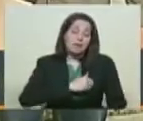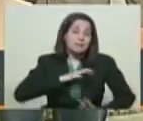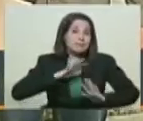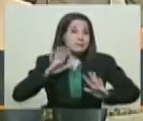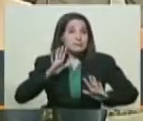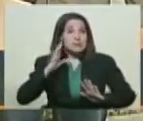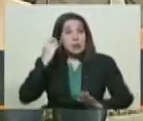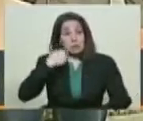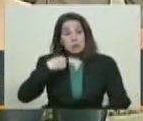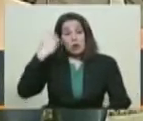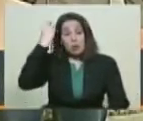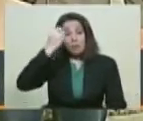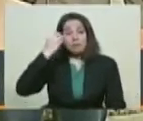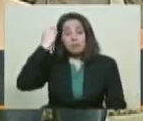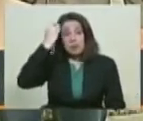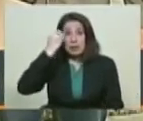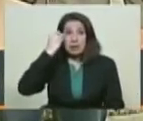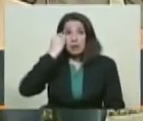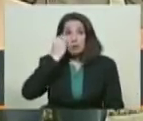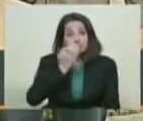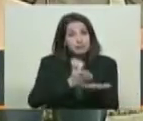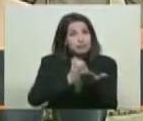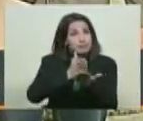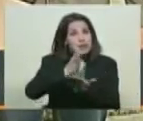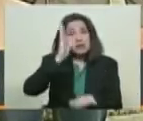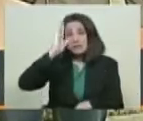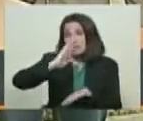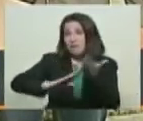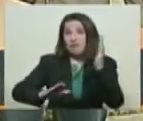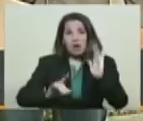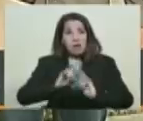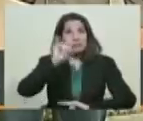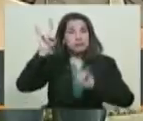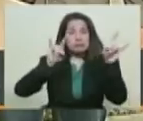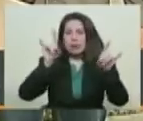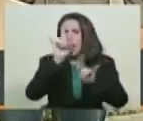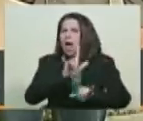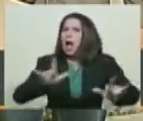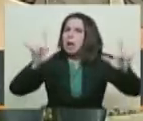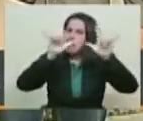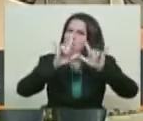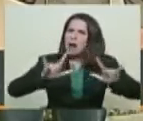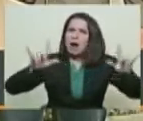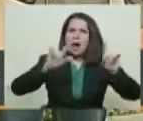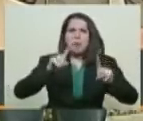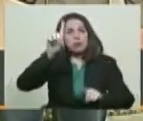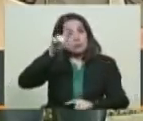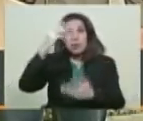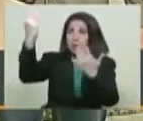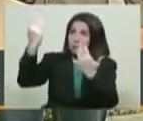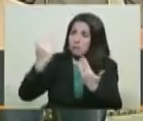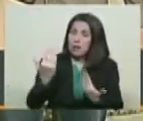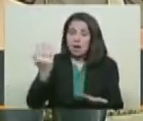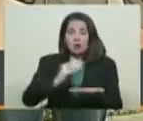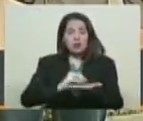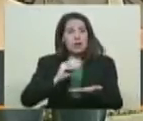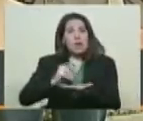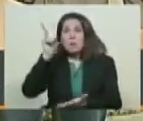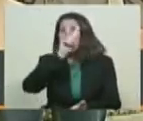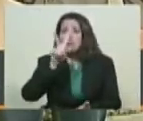mi opinión, han tomado el camino de irse afuera. Los amamos también. Vuelvan a Venezuela. Venezuela es